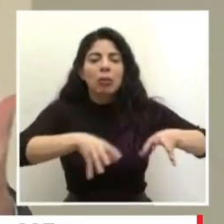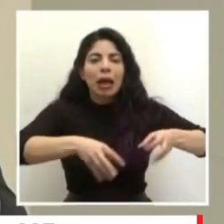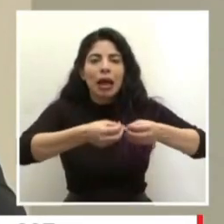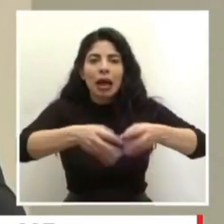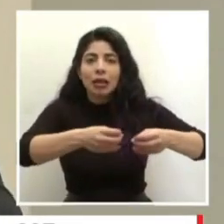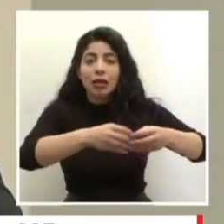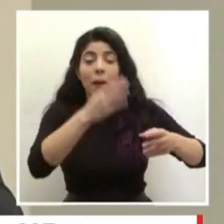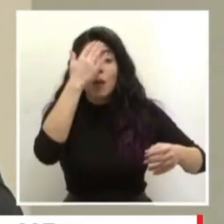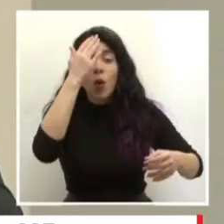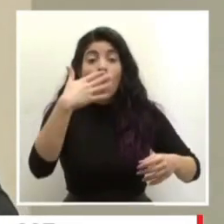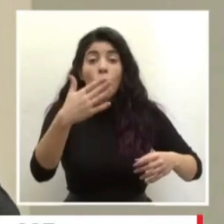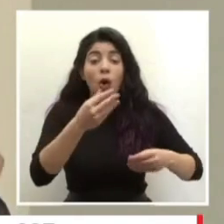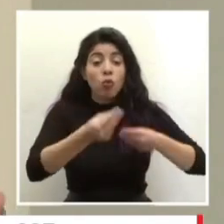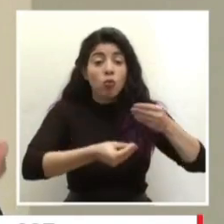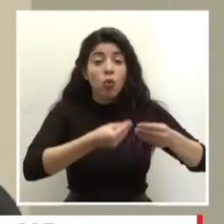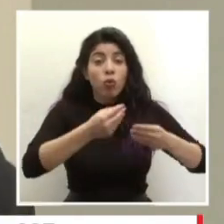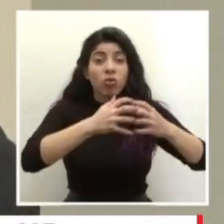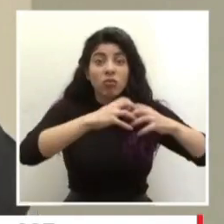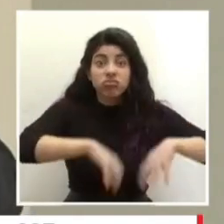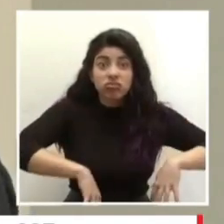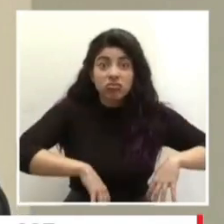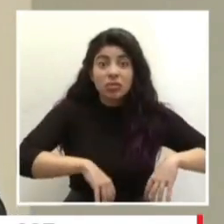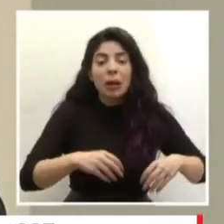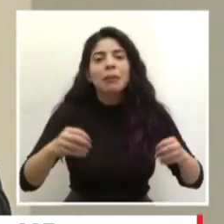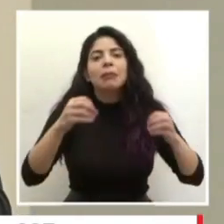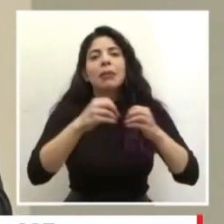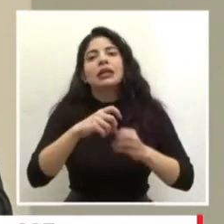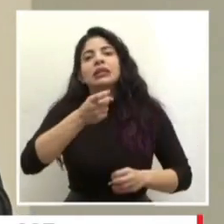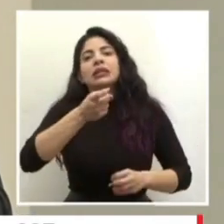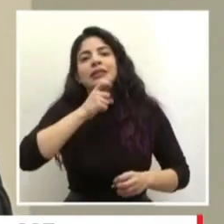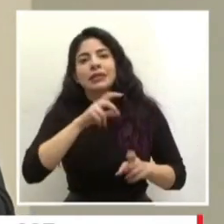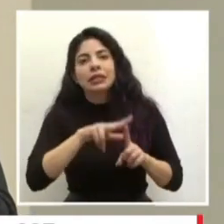vez que se rompe, es más difícil recomponer.